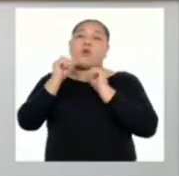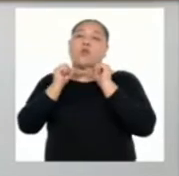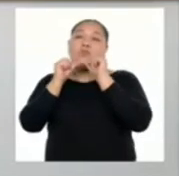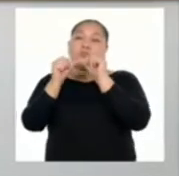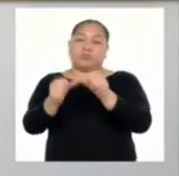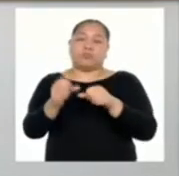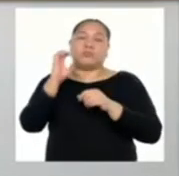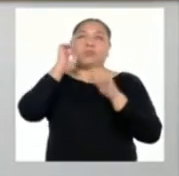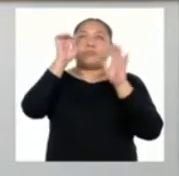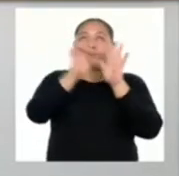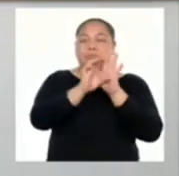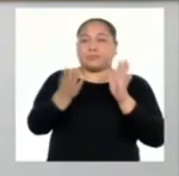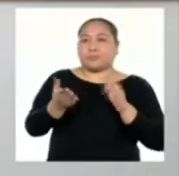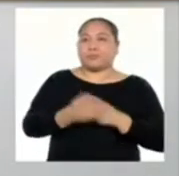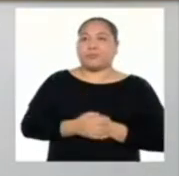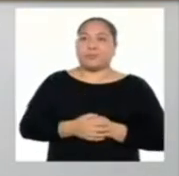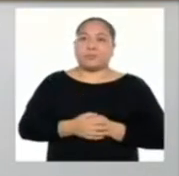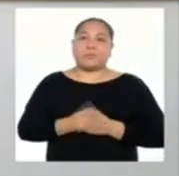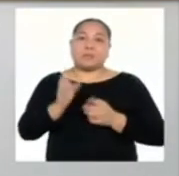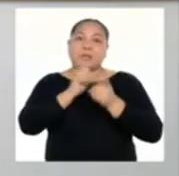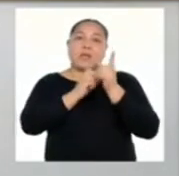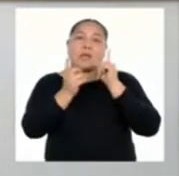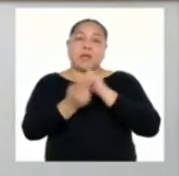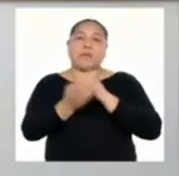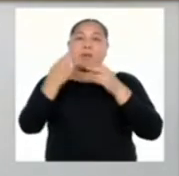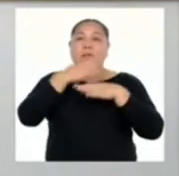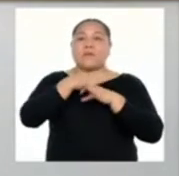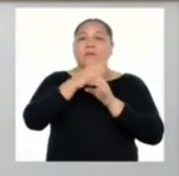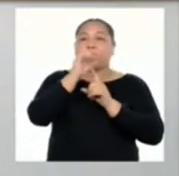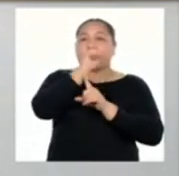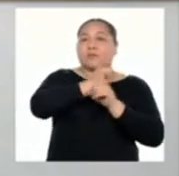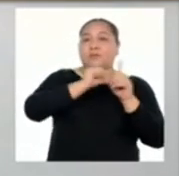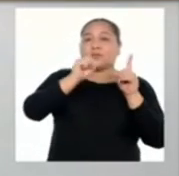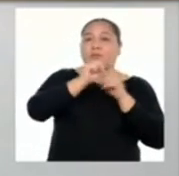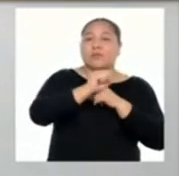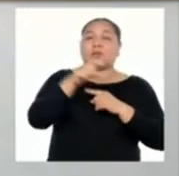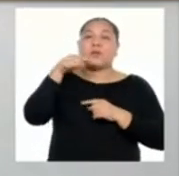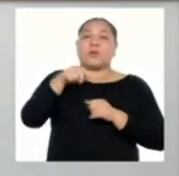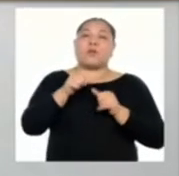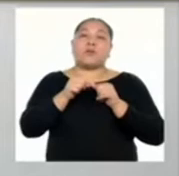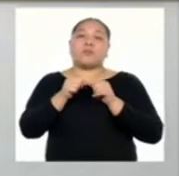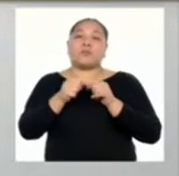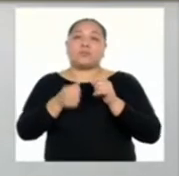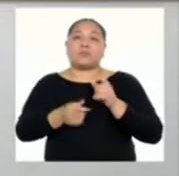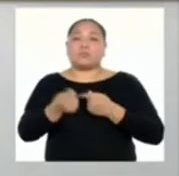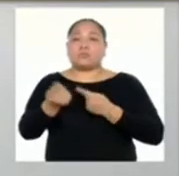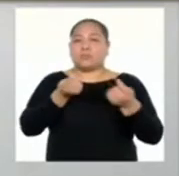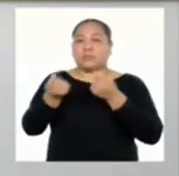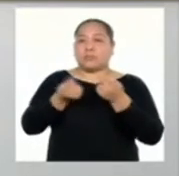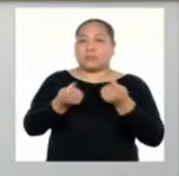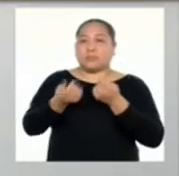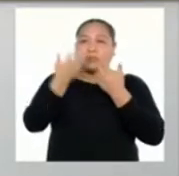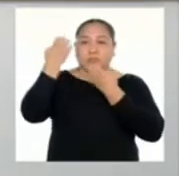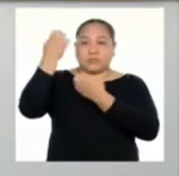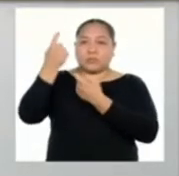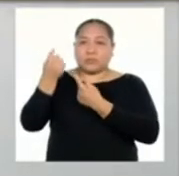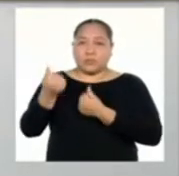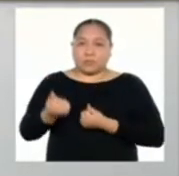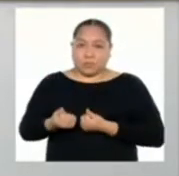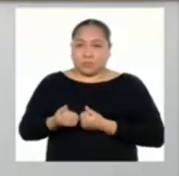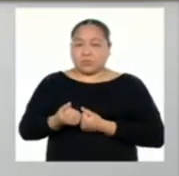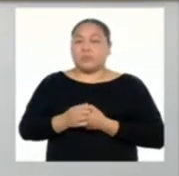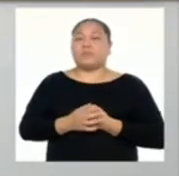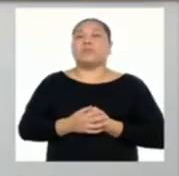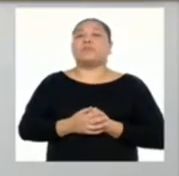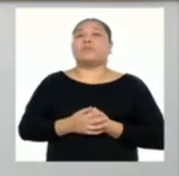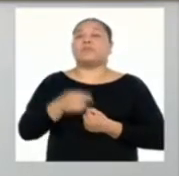permanencias. Por ejemplo, se cambian las estructuras sociales y hay predominio de actividades económicas, entre